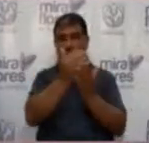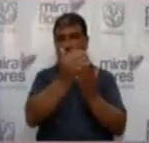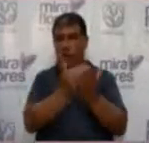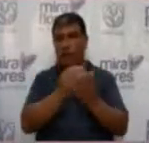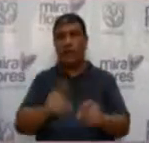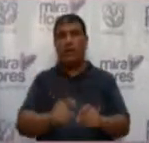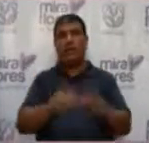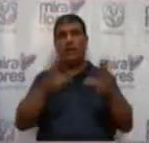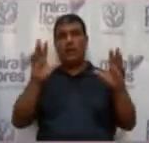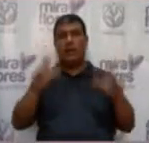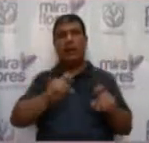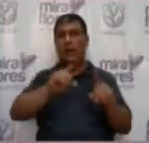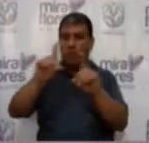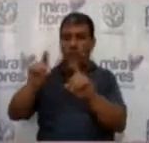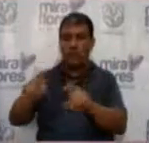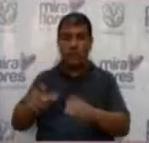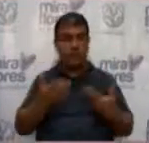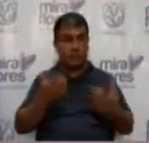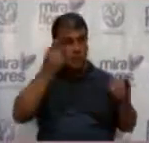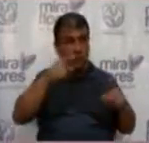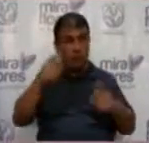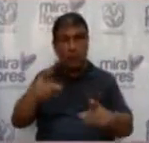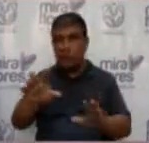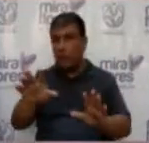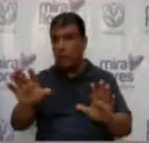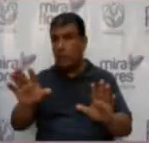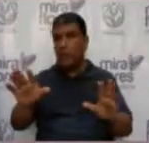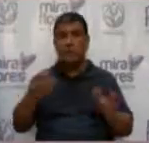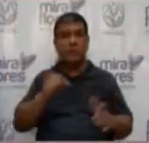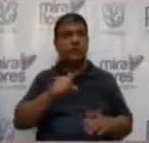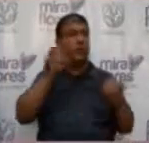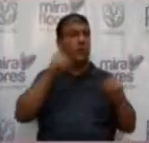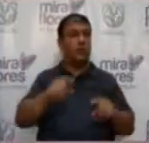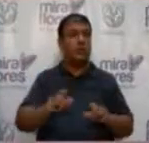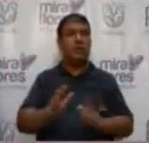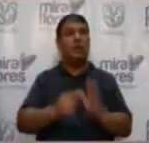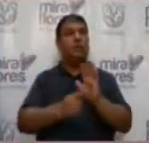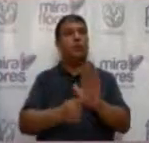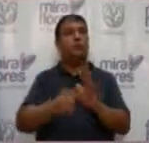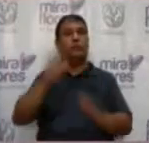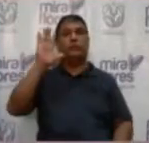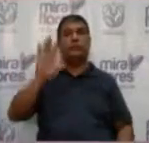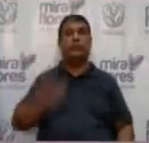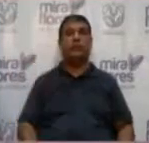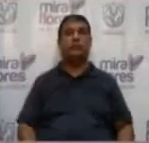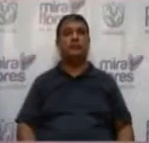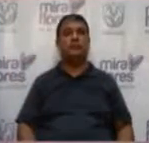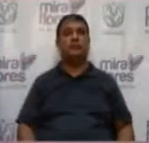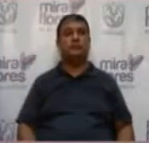día. Pregunto si estamos de acuerdo, si no has expresado un señal de conformidad.